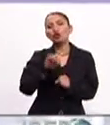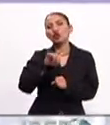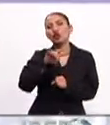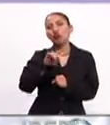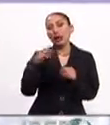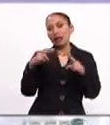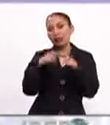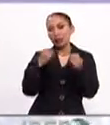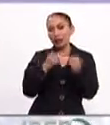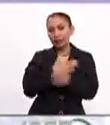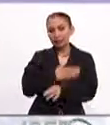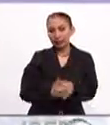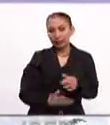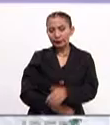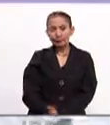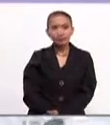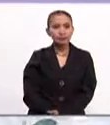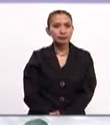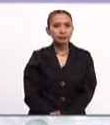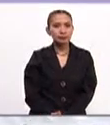sociólogo en religiones. Muy buenas tardes.